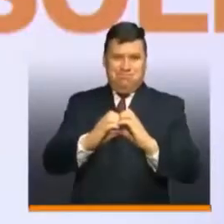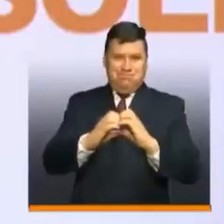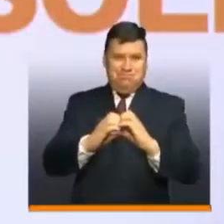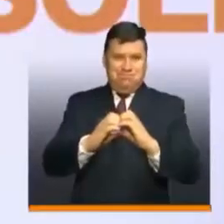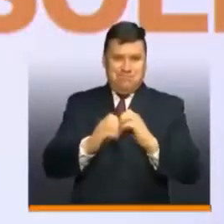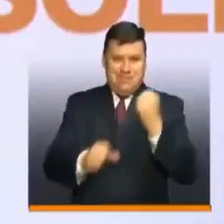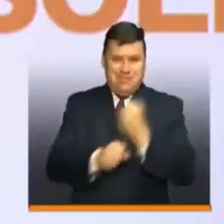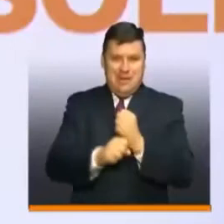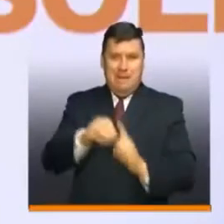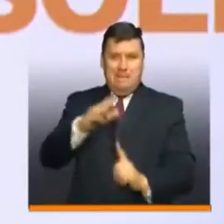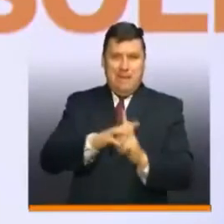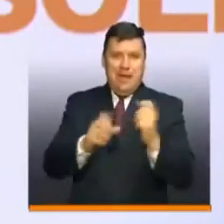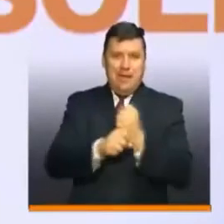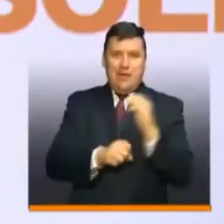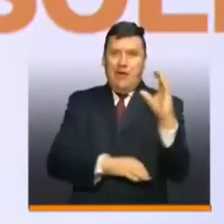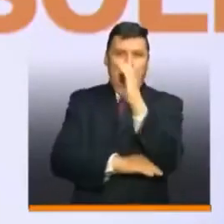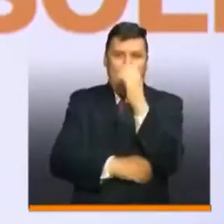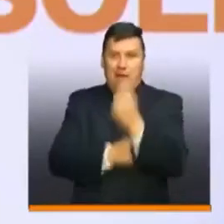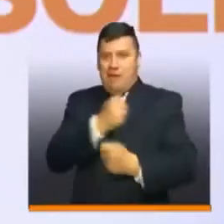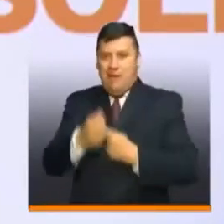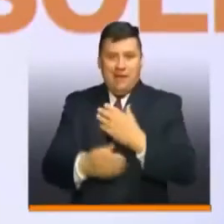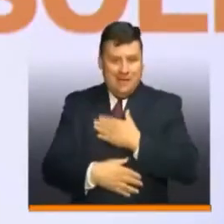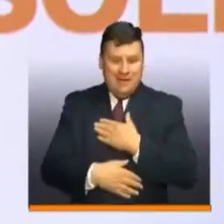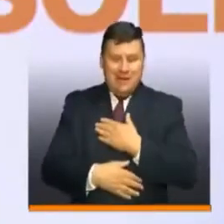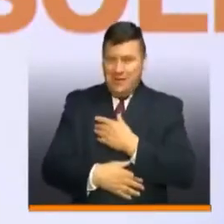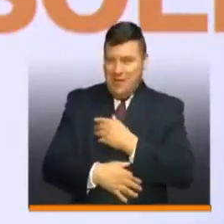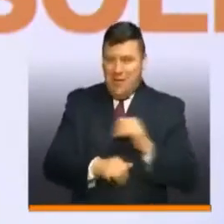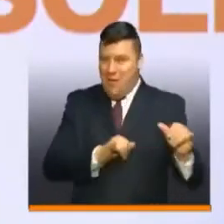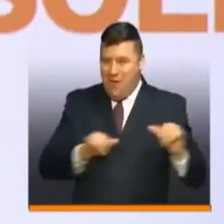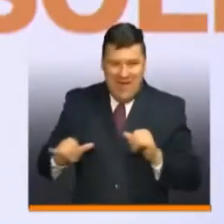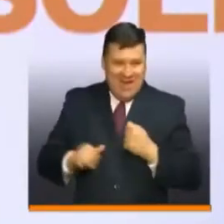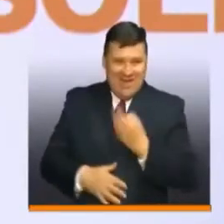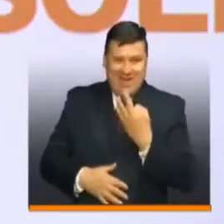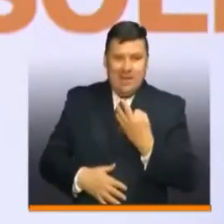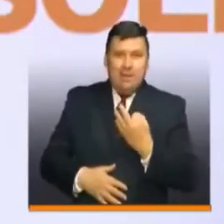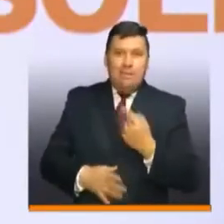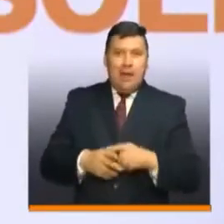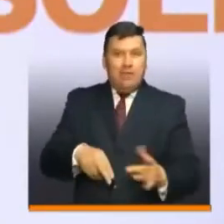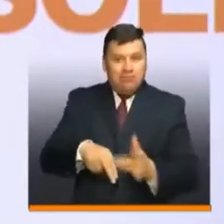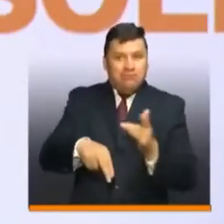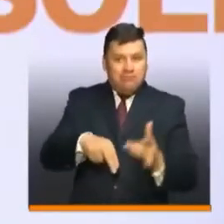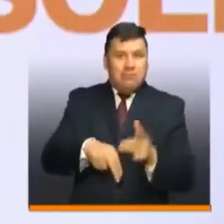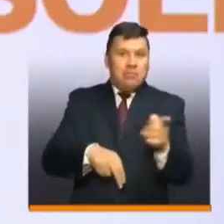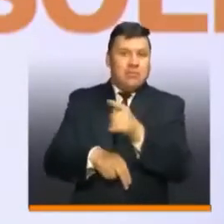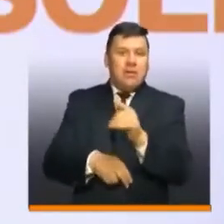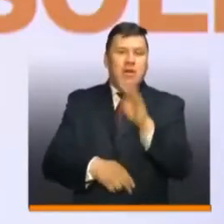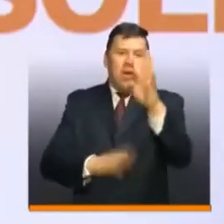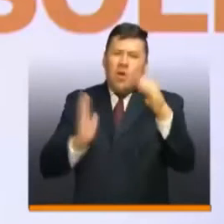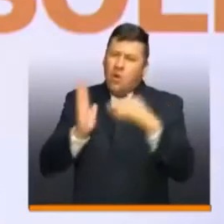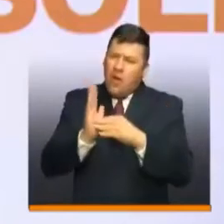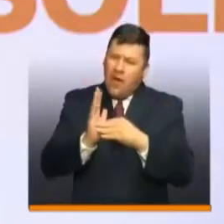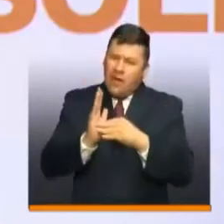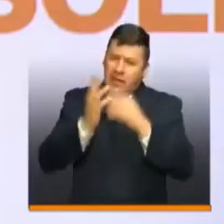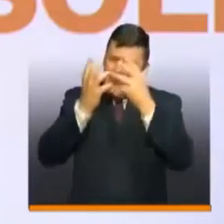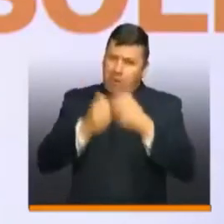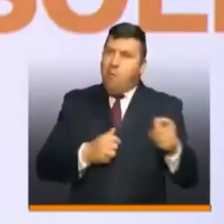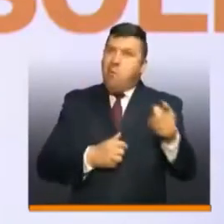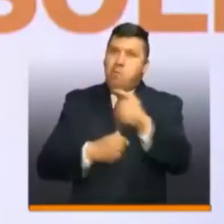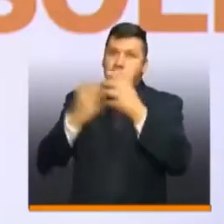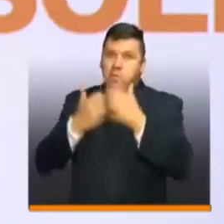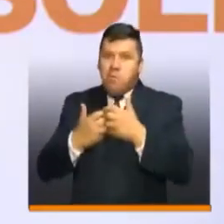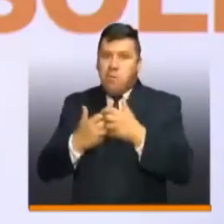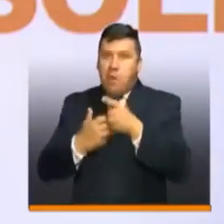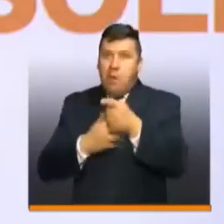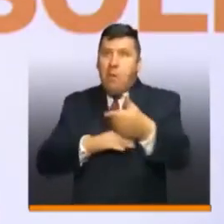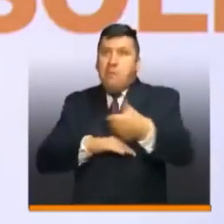de empleos para colombia estamos realmente motivando muchísimo a que esos 4.000 industriales que ya están en el